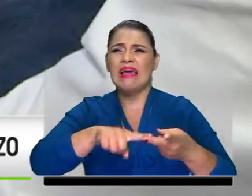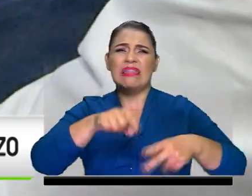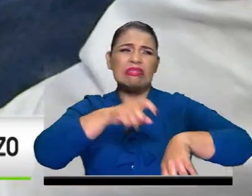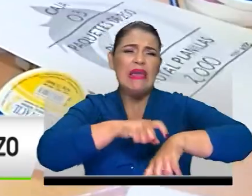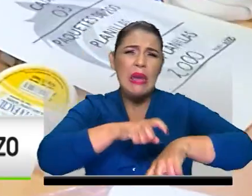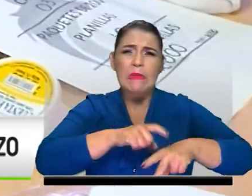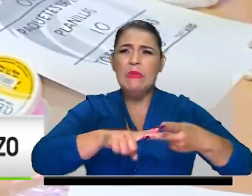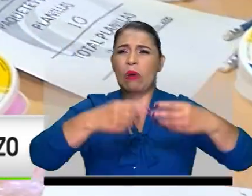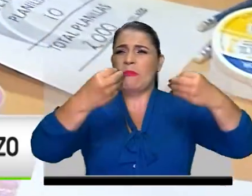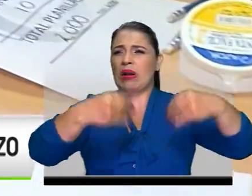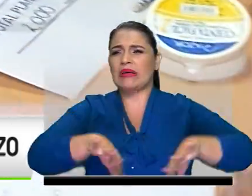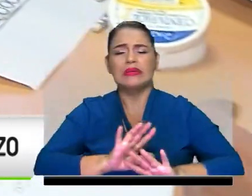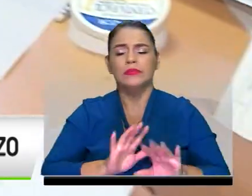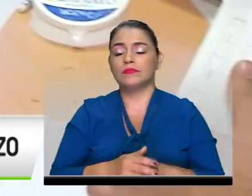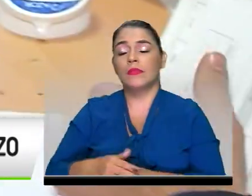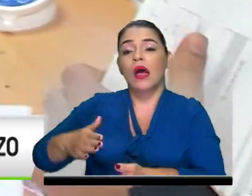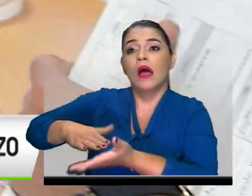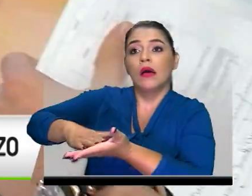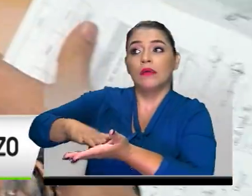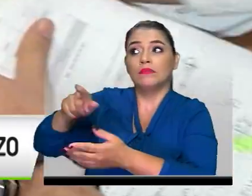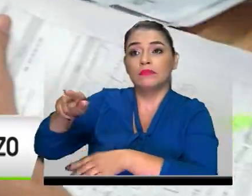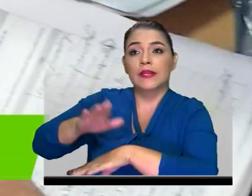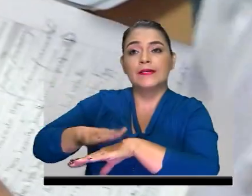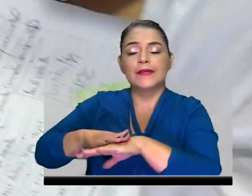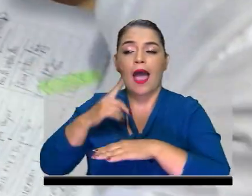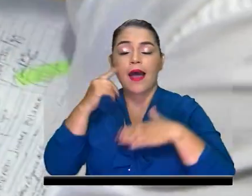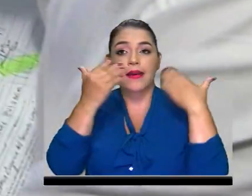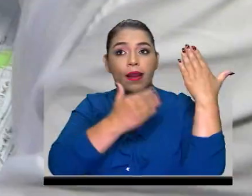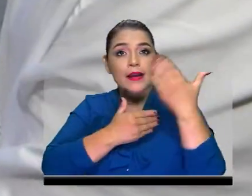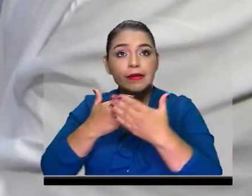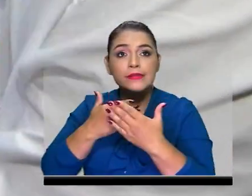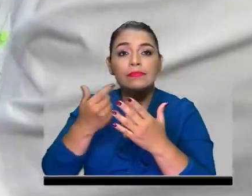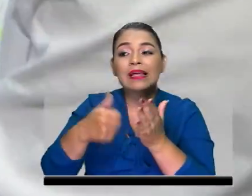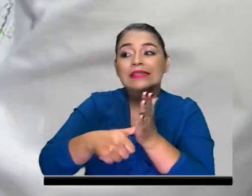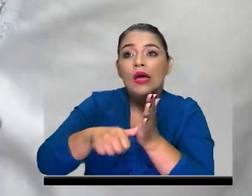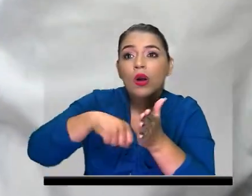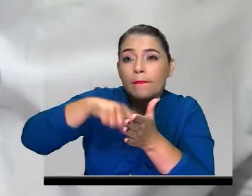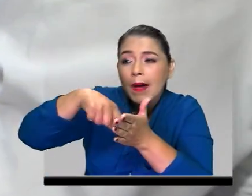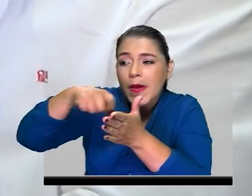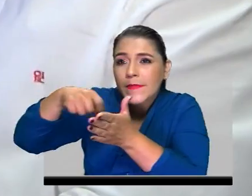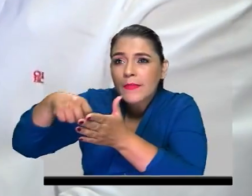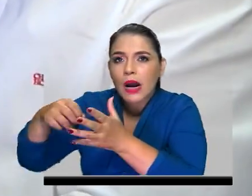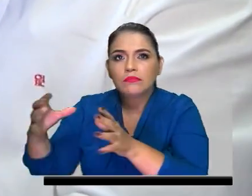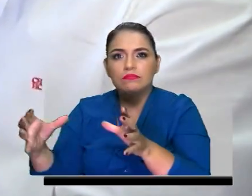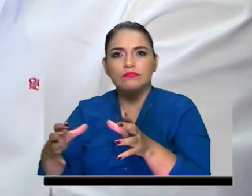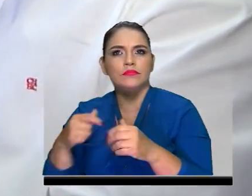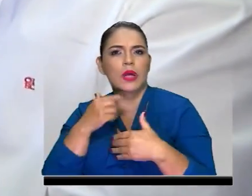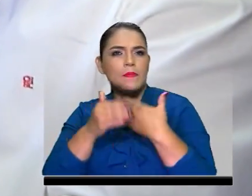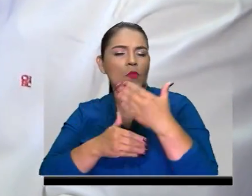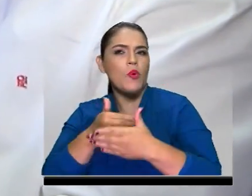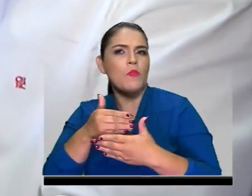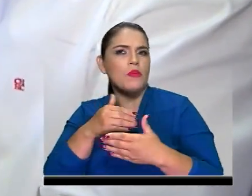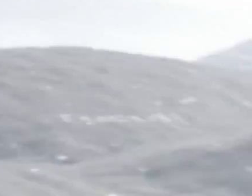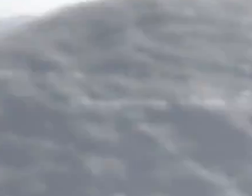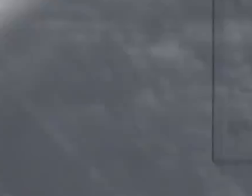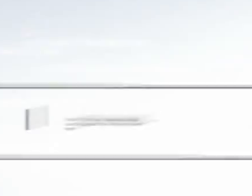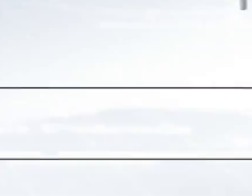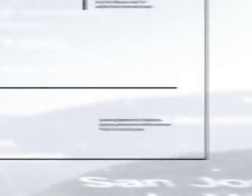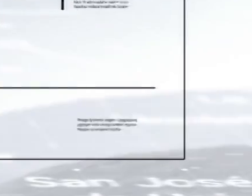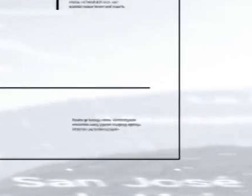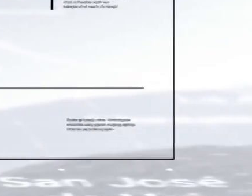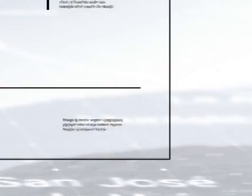firmas la registraduría nacional enfatizó en que analizan nuevamente la inscripción de estas para recertificar el proceso de revocatoria